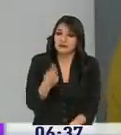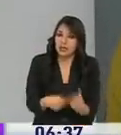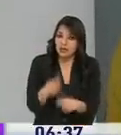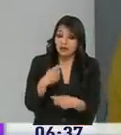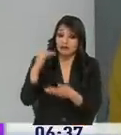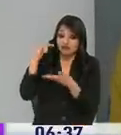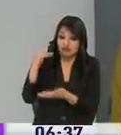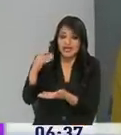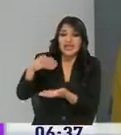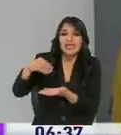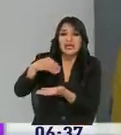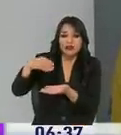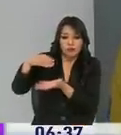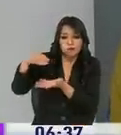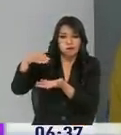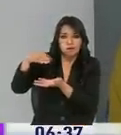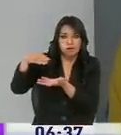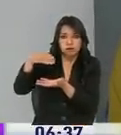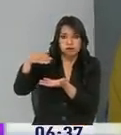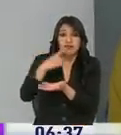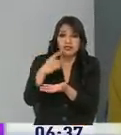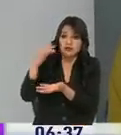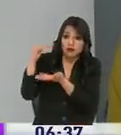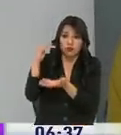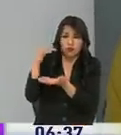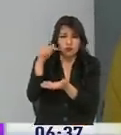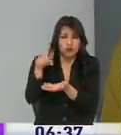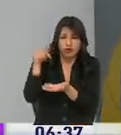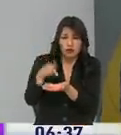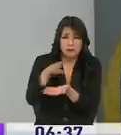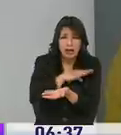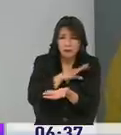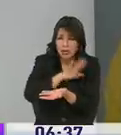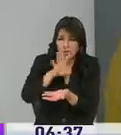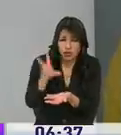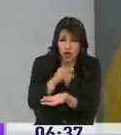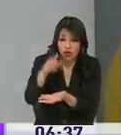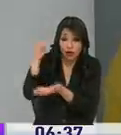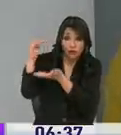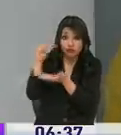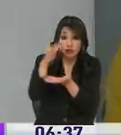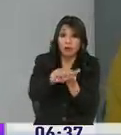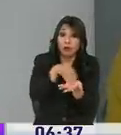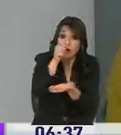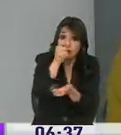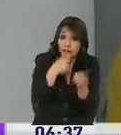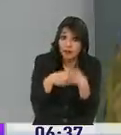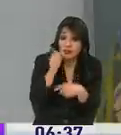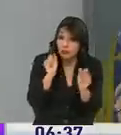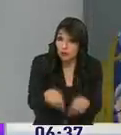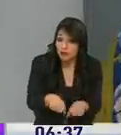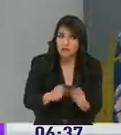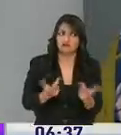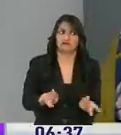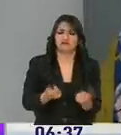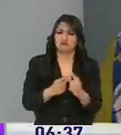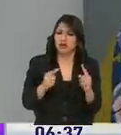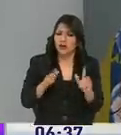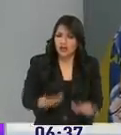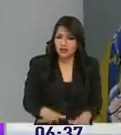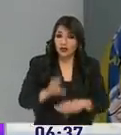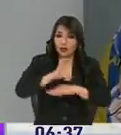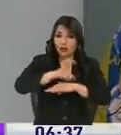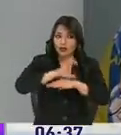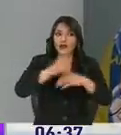suero líquido, ya que han satanizado mucho el suero líquido y dicen que solo el suero pulverizado se puede comercializar. No existe aquí en el